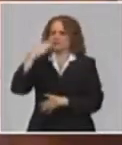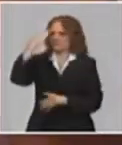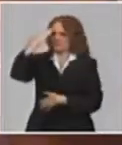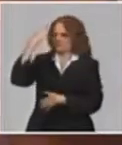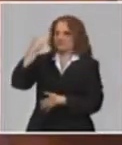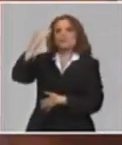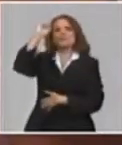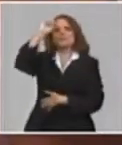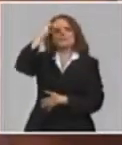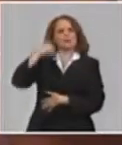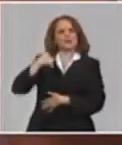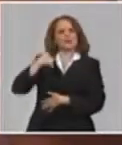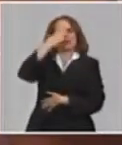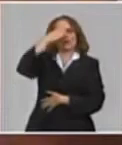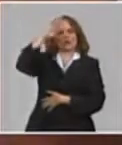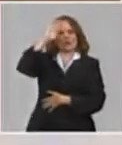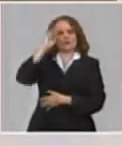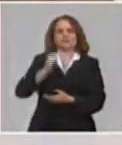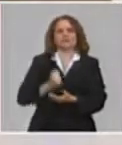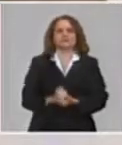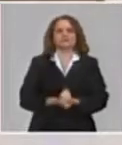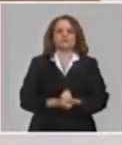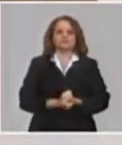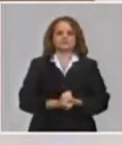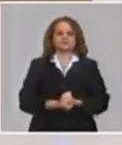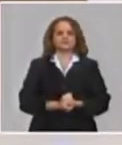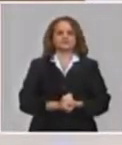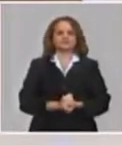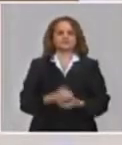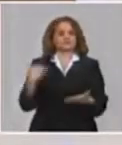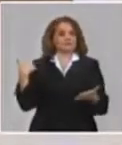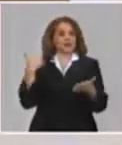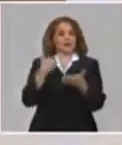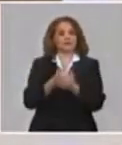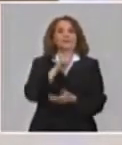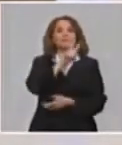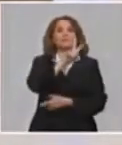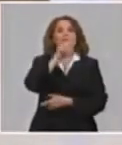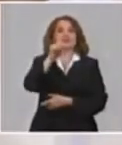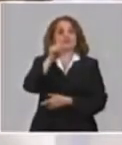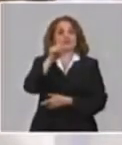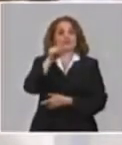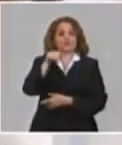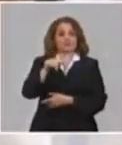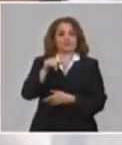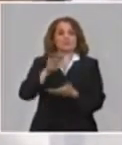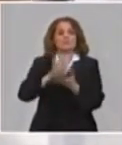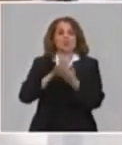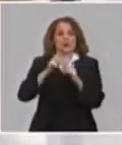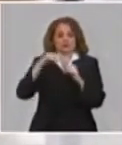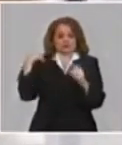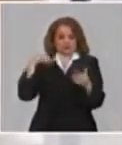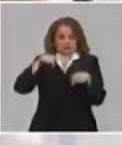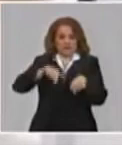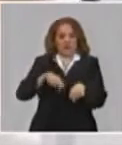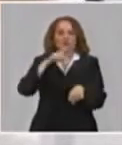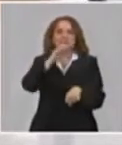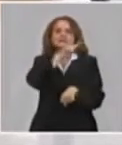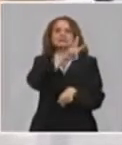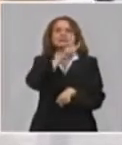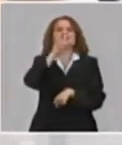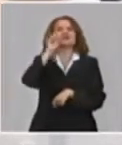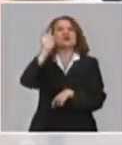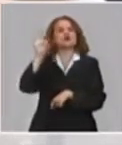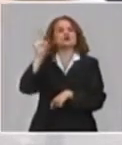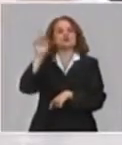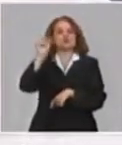los organismos internacionales. Hasta el 21 de mayo, Togo acumulaba 338 casos de COVID-19 y